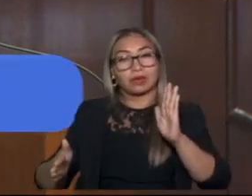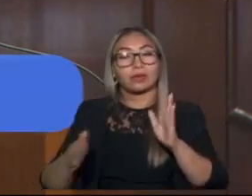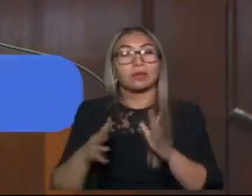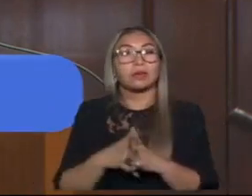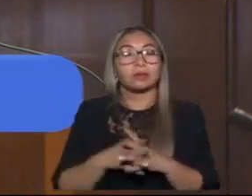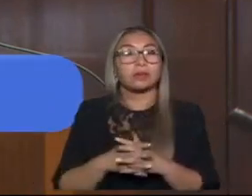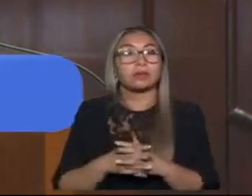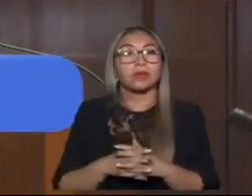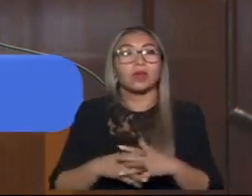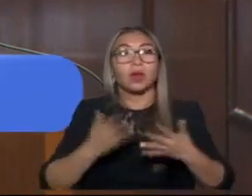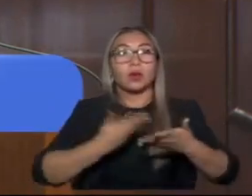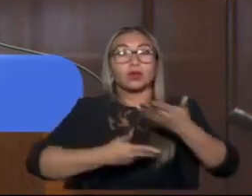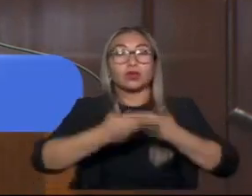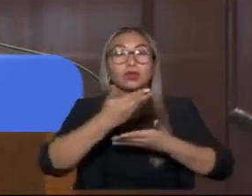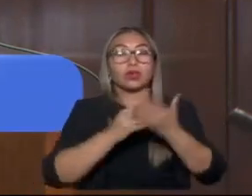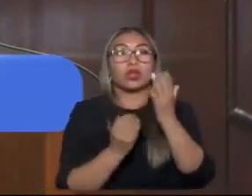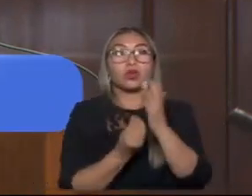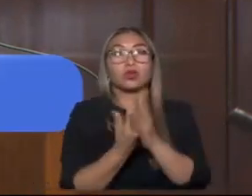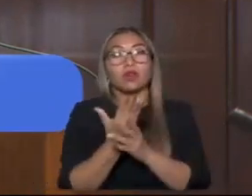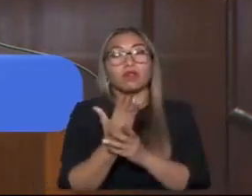Construcción del nuevo Hospital del Niño,